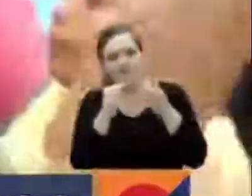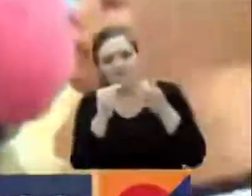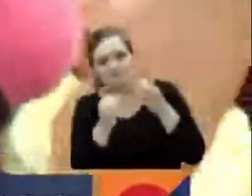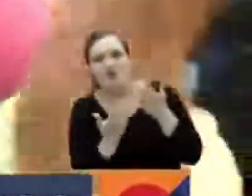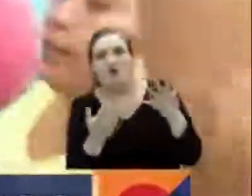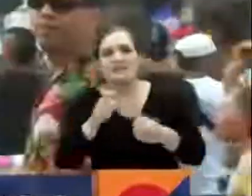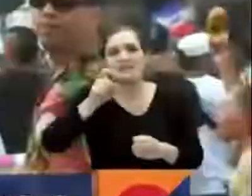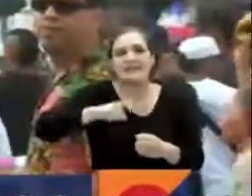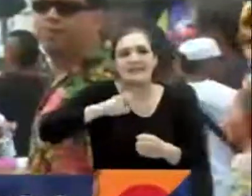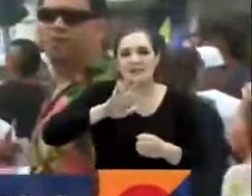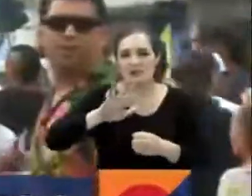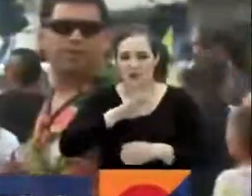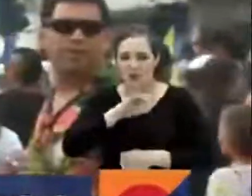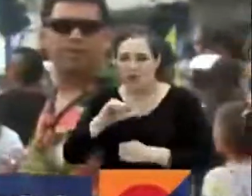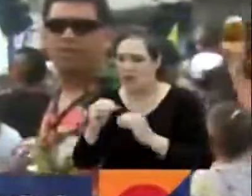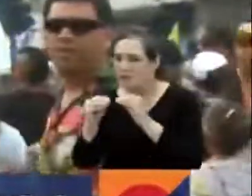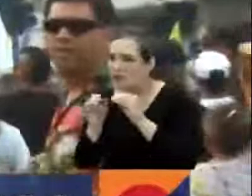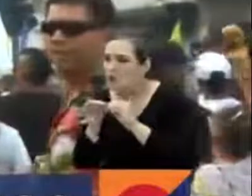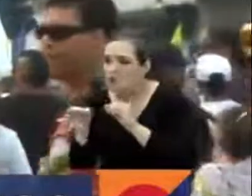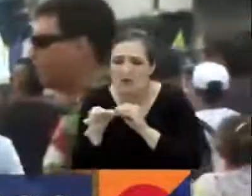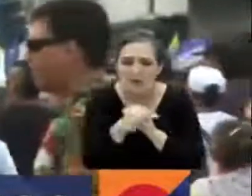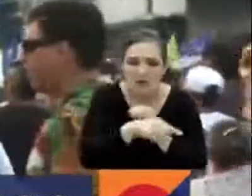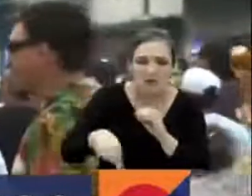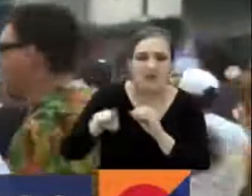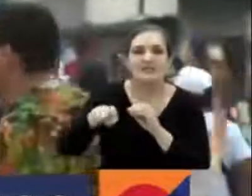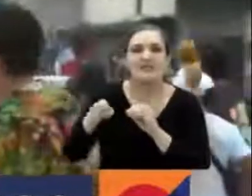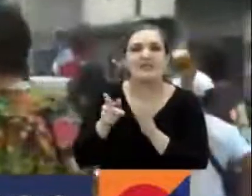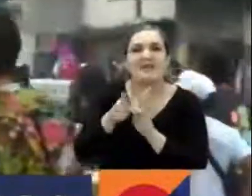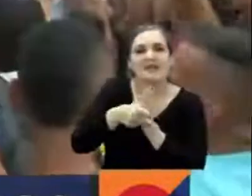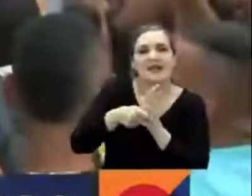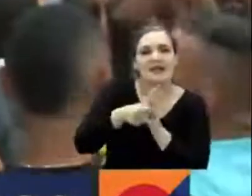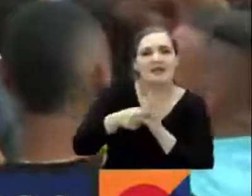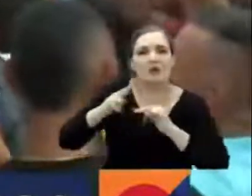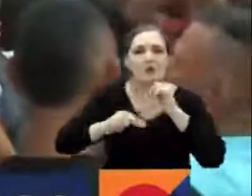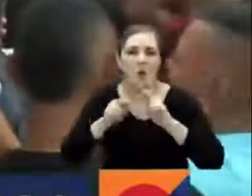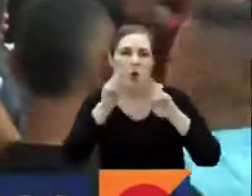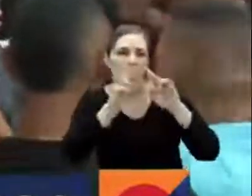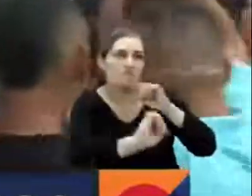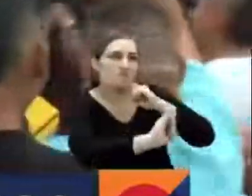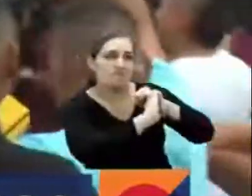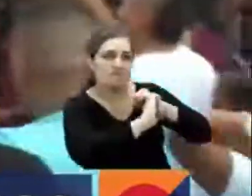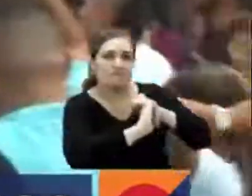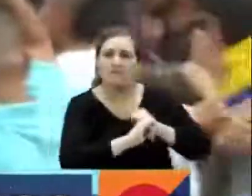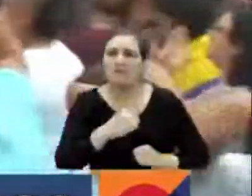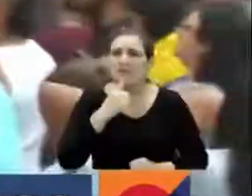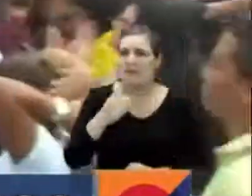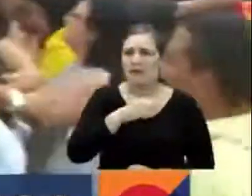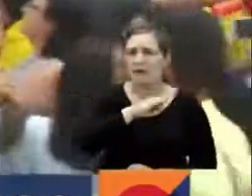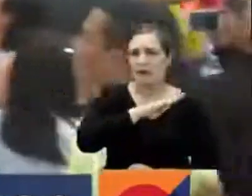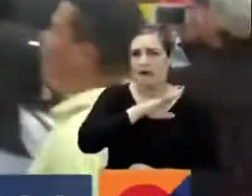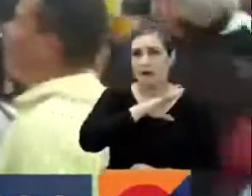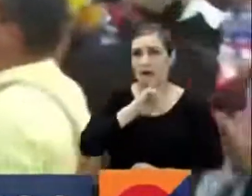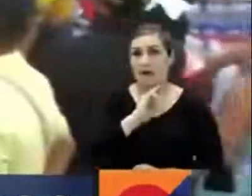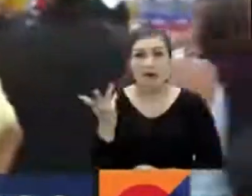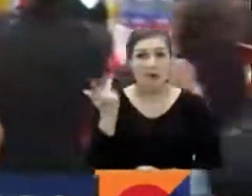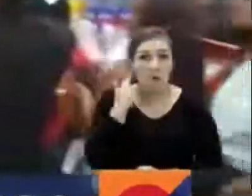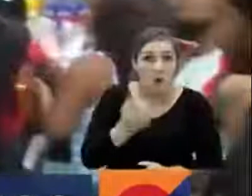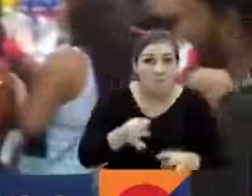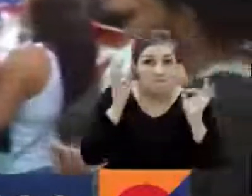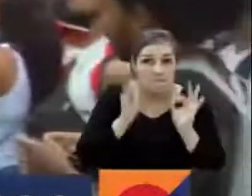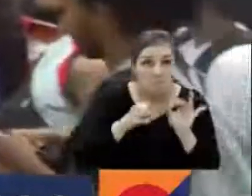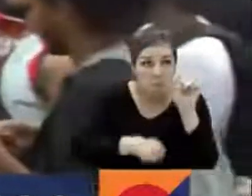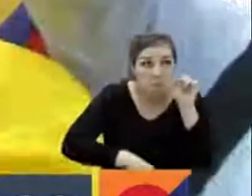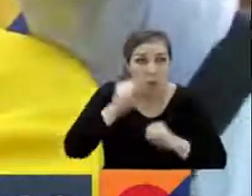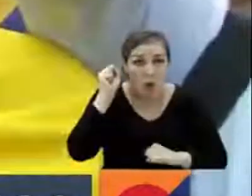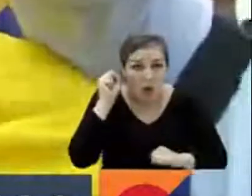área metropolitana para construir el tren de cercanías. Esto fue lo que dijo el mandatario del distrito luego de conocerse el triunfo de